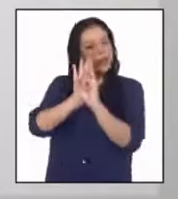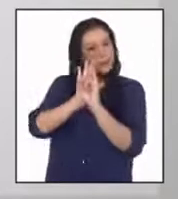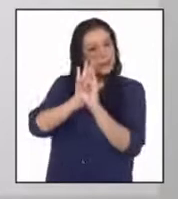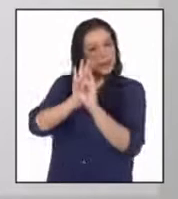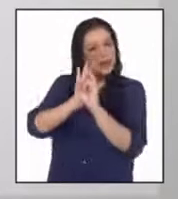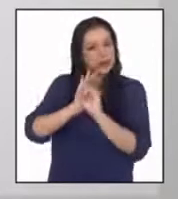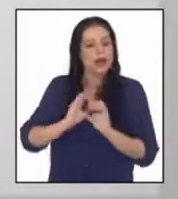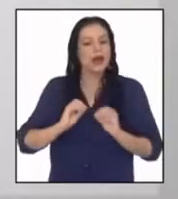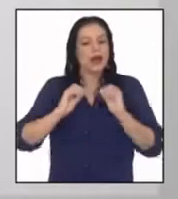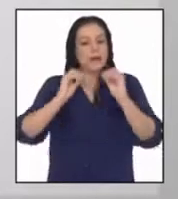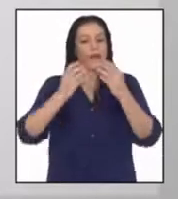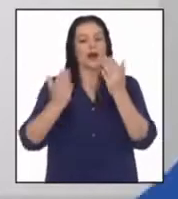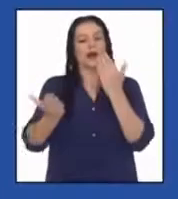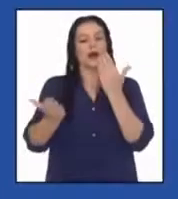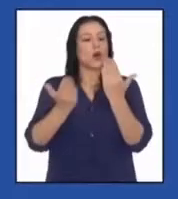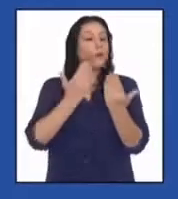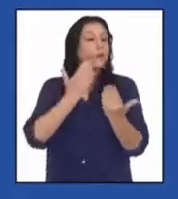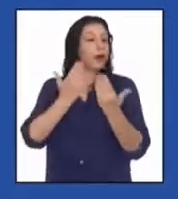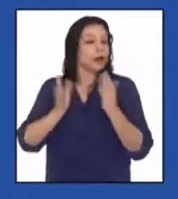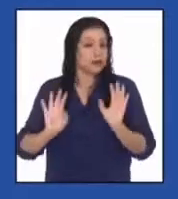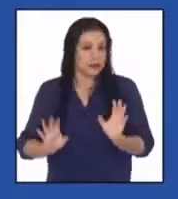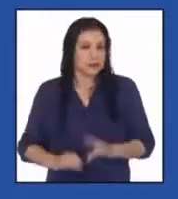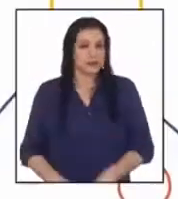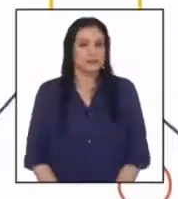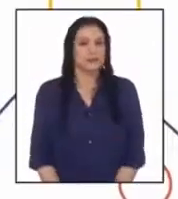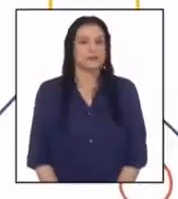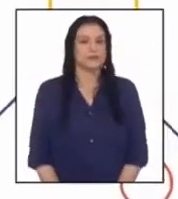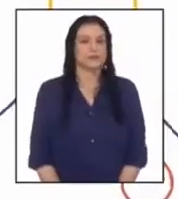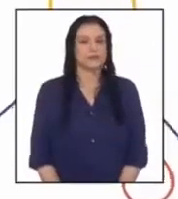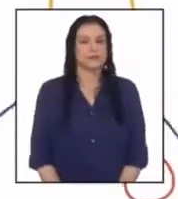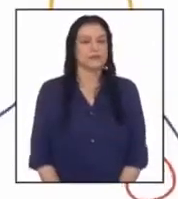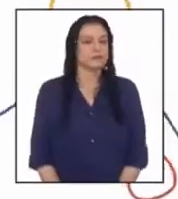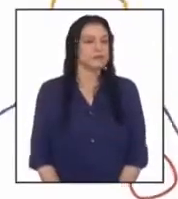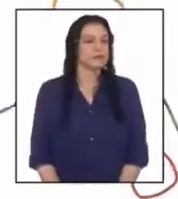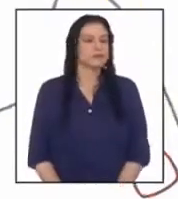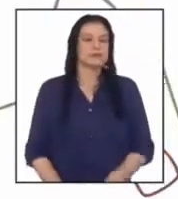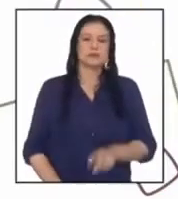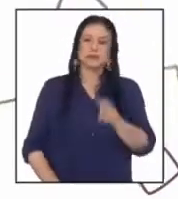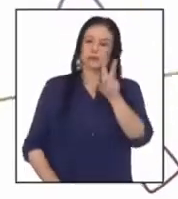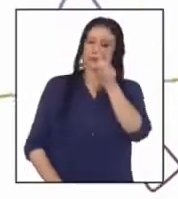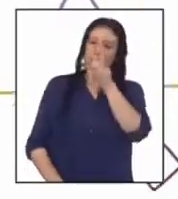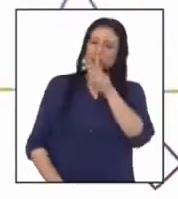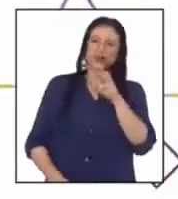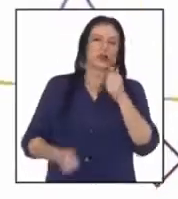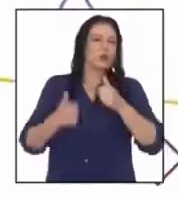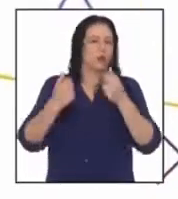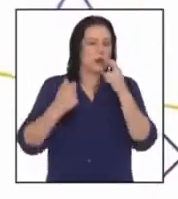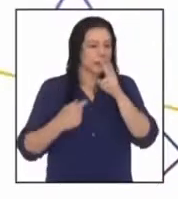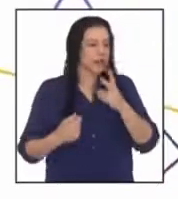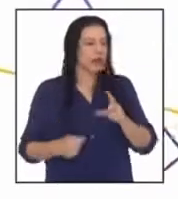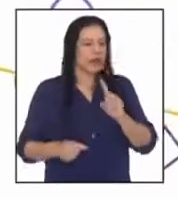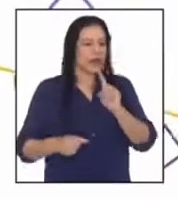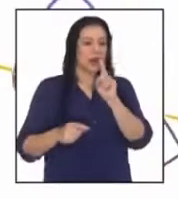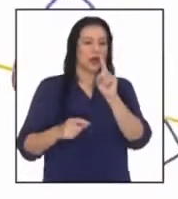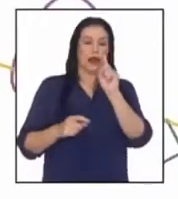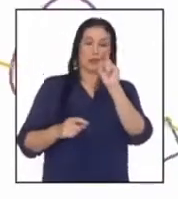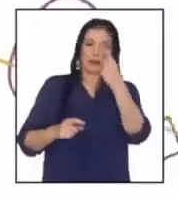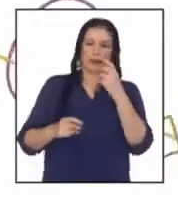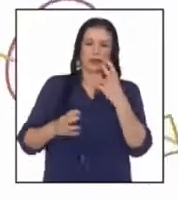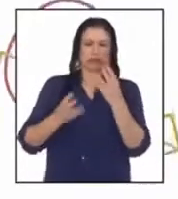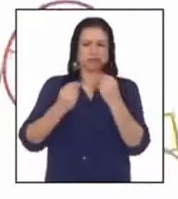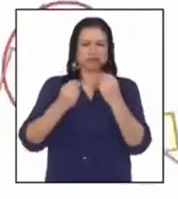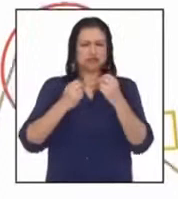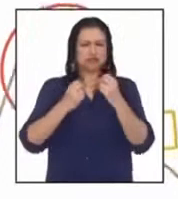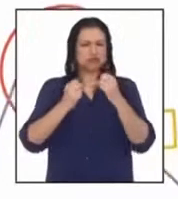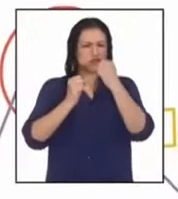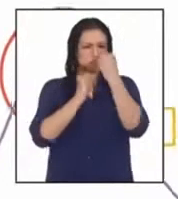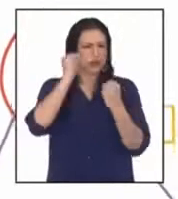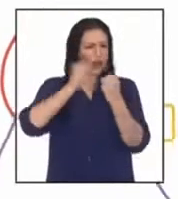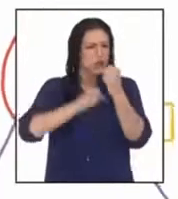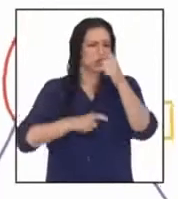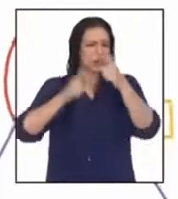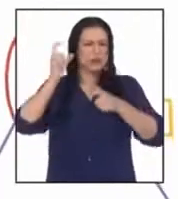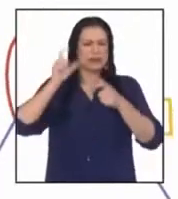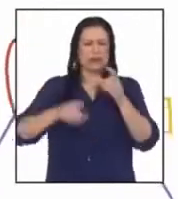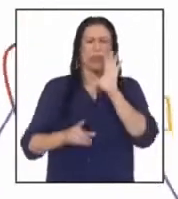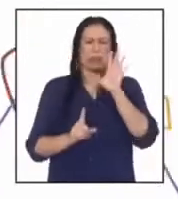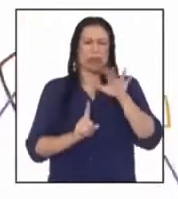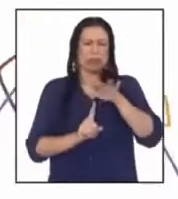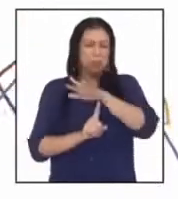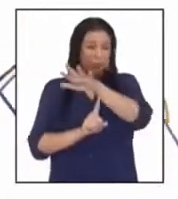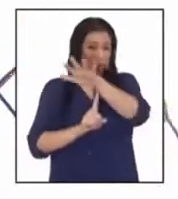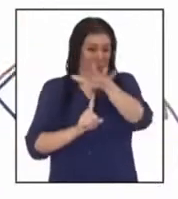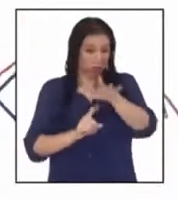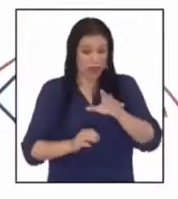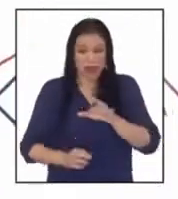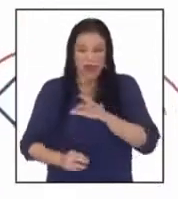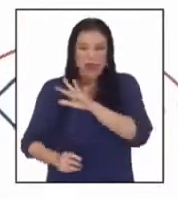y establezcan comparaciones. ¿Qué observan? En la primera hay muchos autos, gente y contaminación.